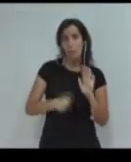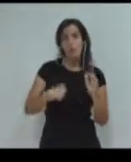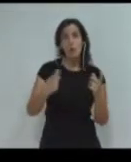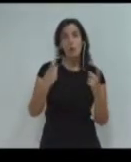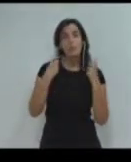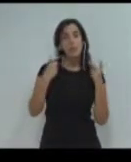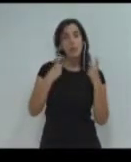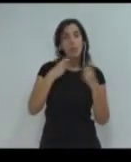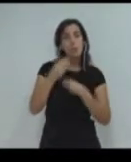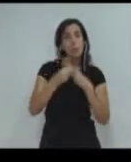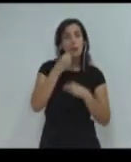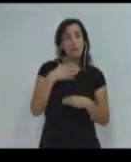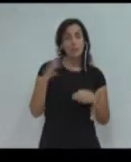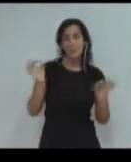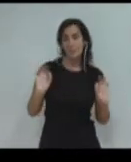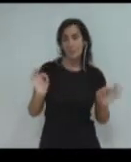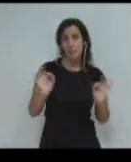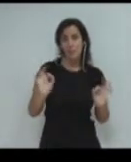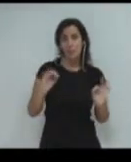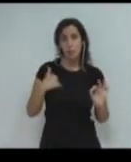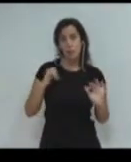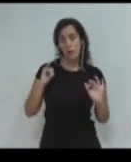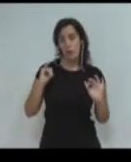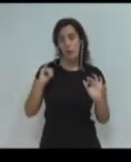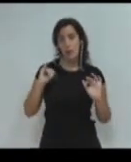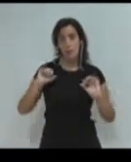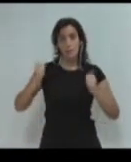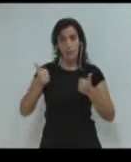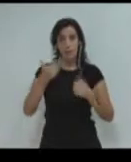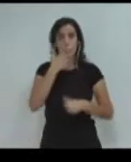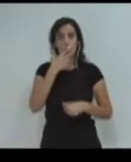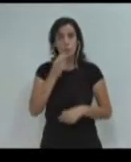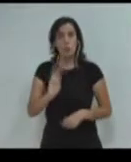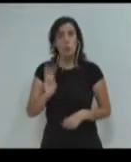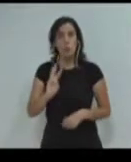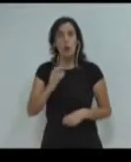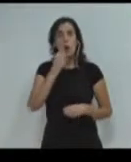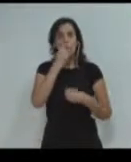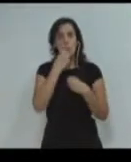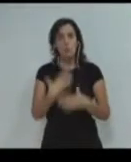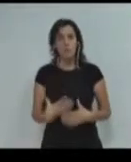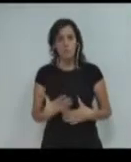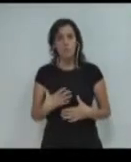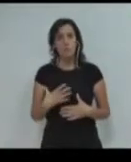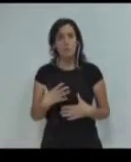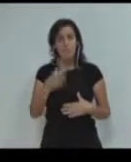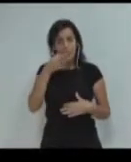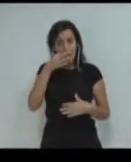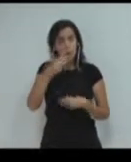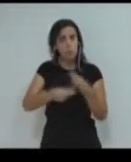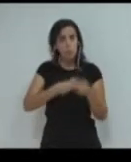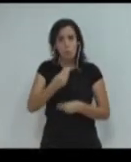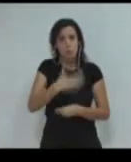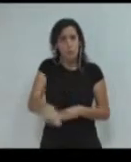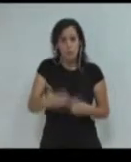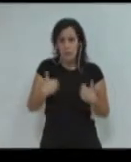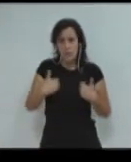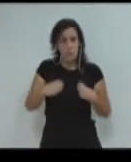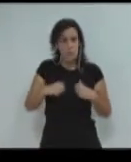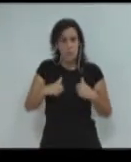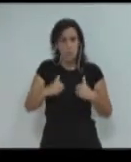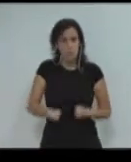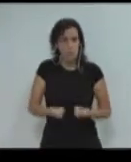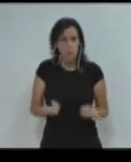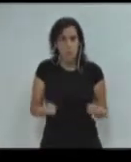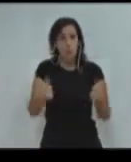utilizarlos bien, cuando nos No llegó a nuestra aprendemos. casa el Word, dijimos fantástico, y lo utilizamos mal desde el principio.